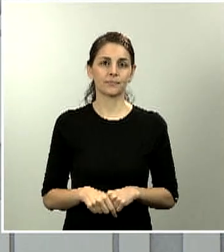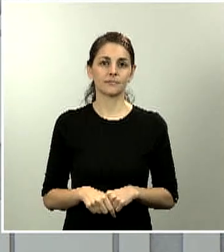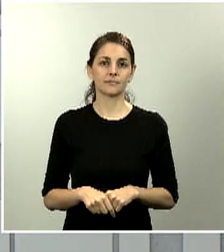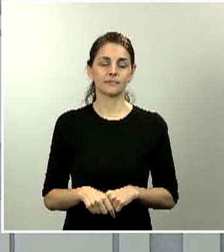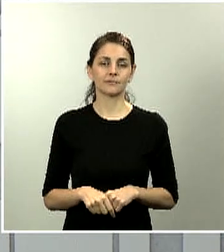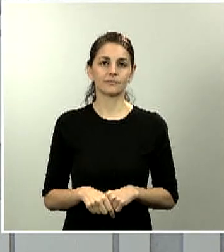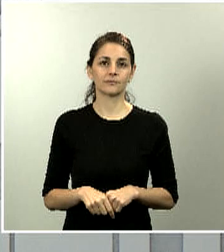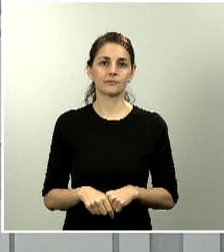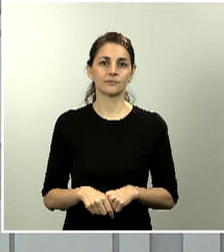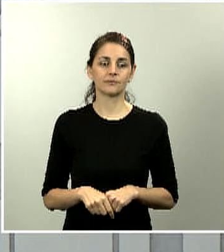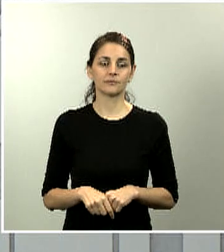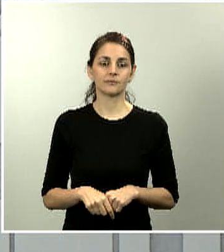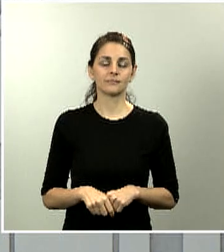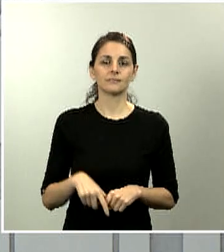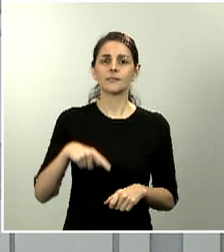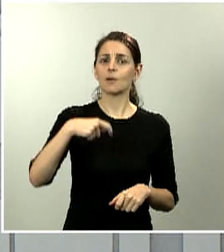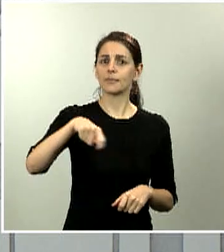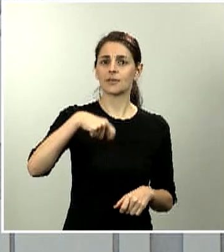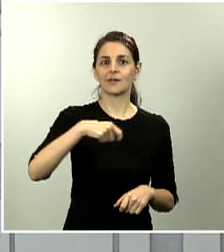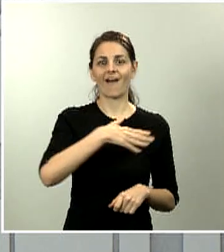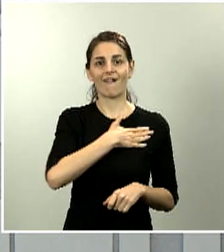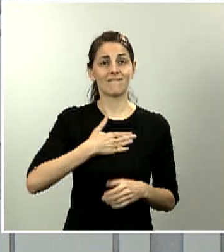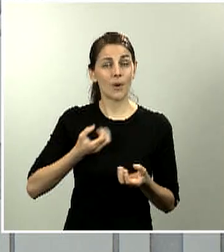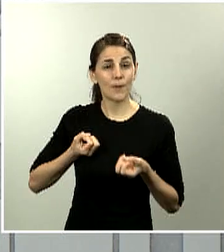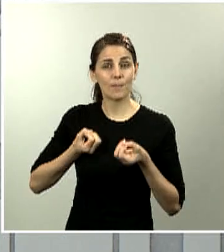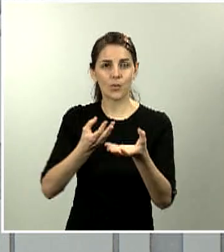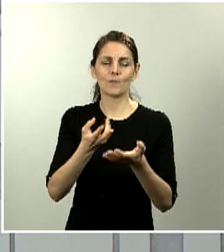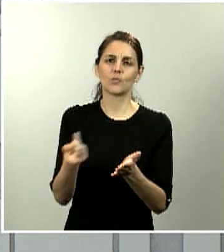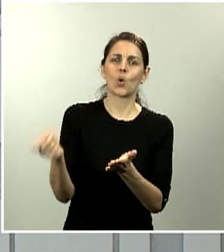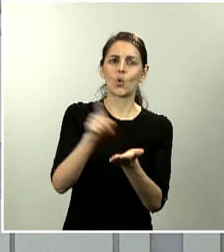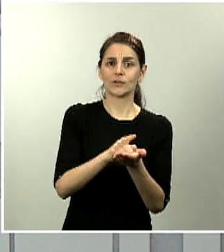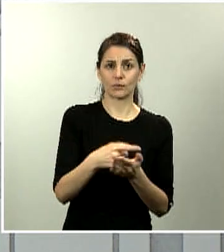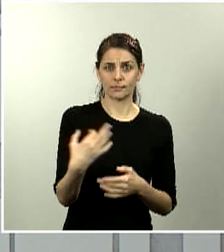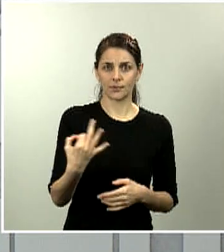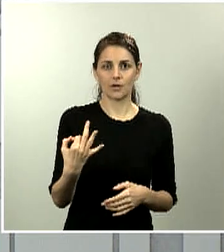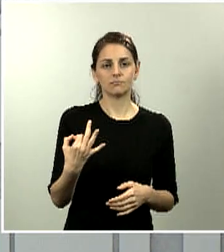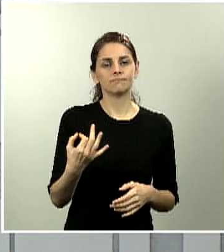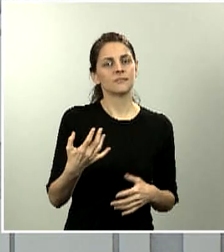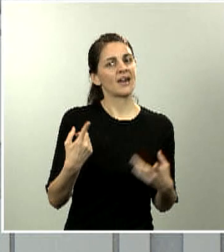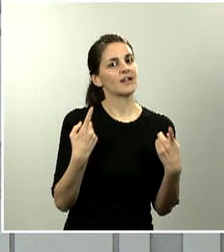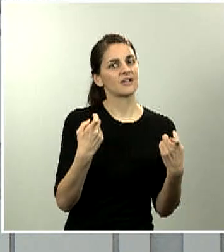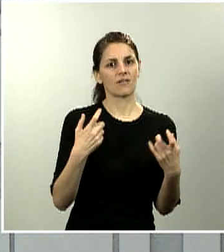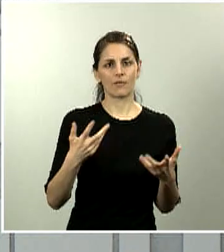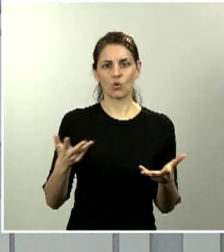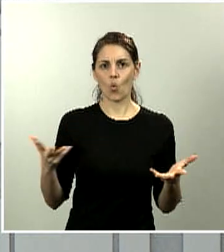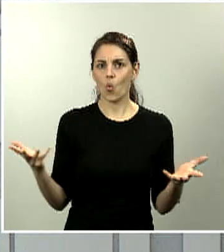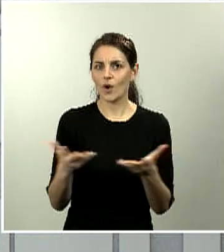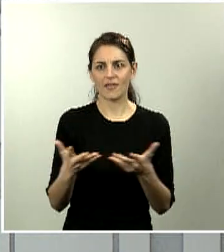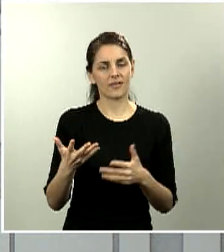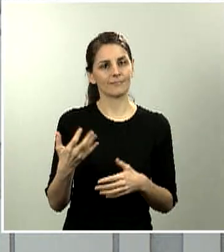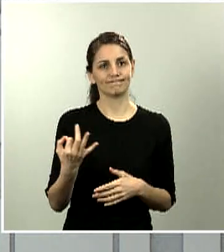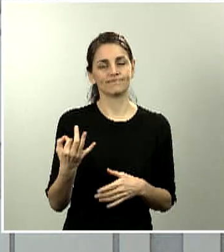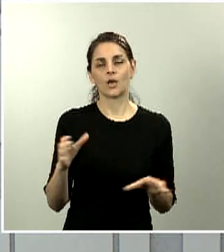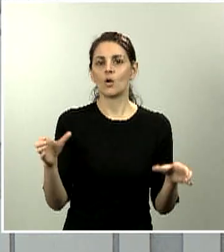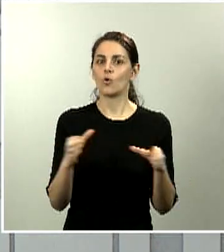presidente quiere volver a trasladar la necesidad, la urgencia de que efectivamente todas las formaciones políticas podamos